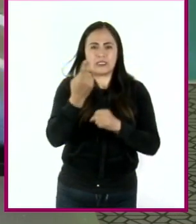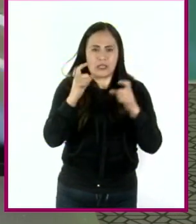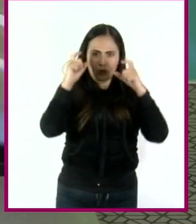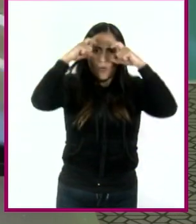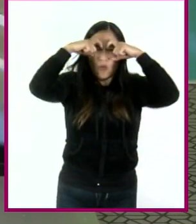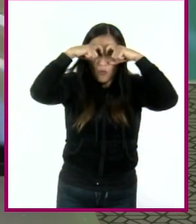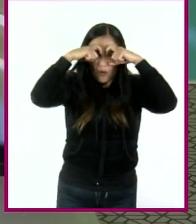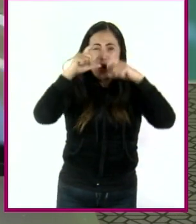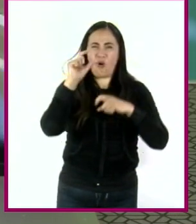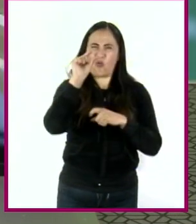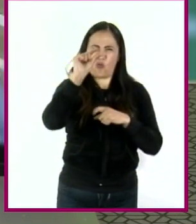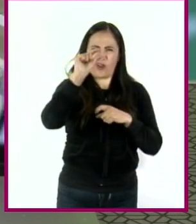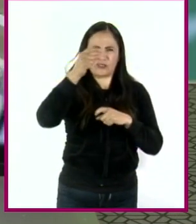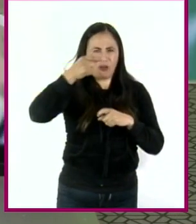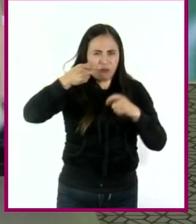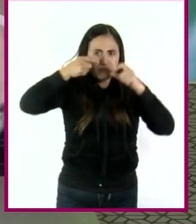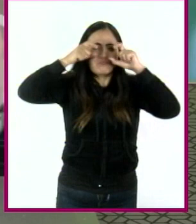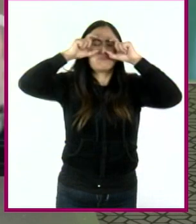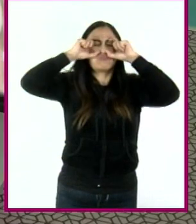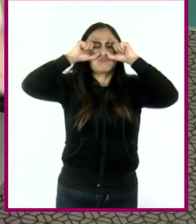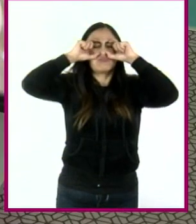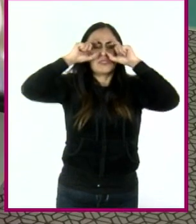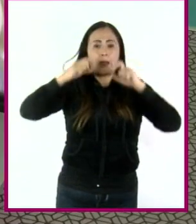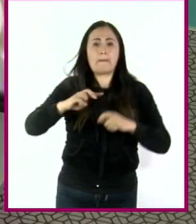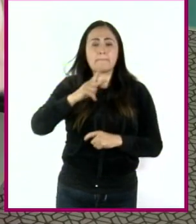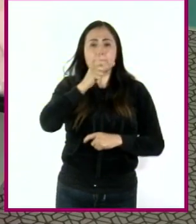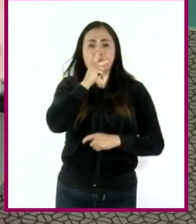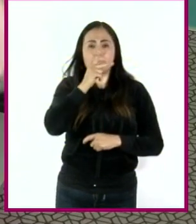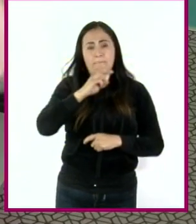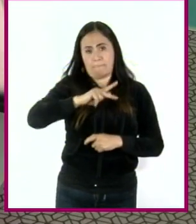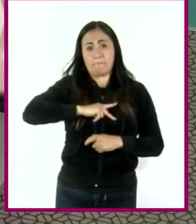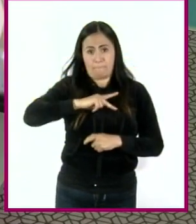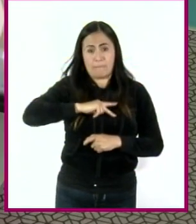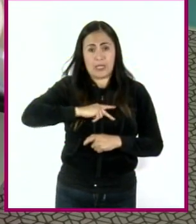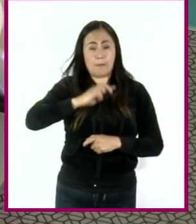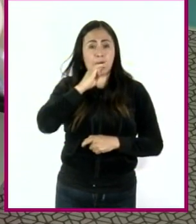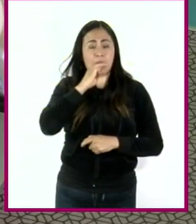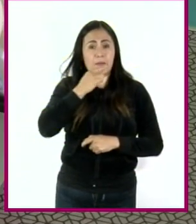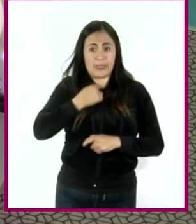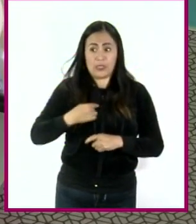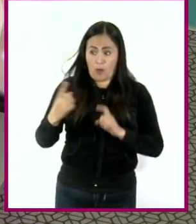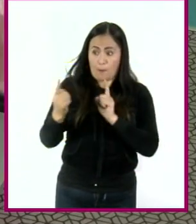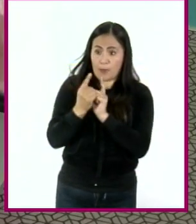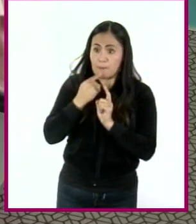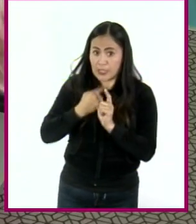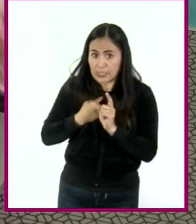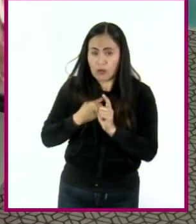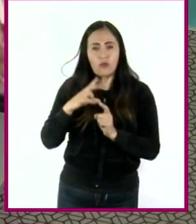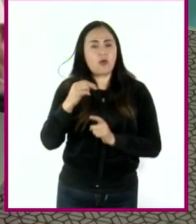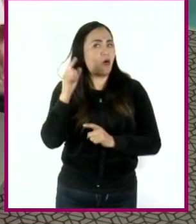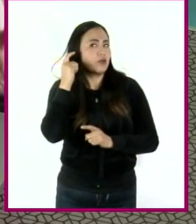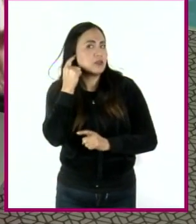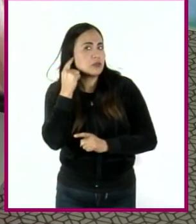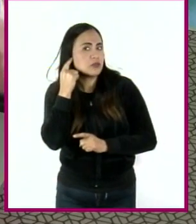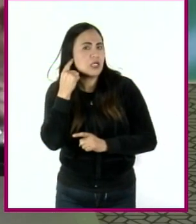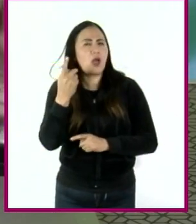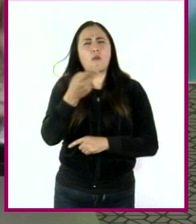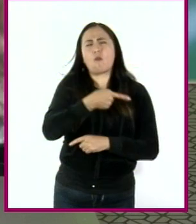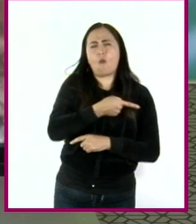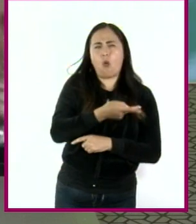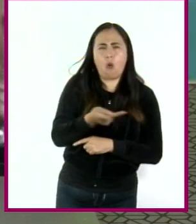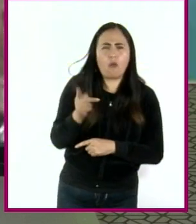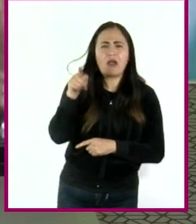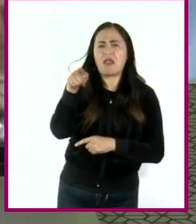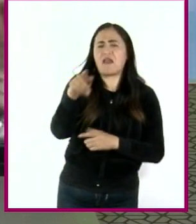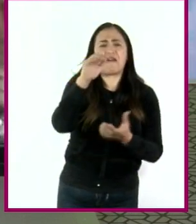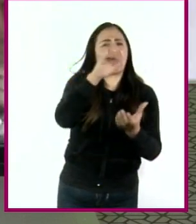gordos. Entonces mi mamá dijo, no me lo dijo a mí, pero yo la oí, que pobrecita nunca se iba a casar